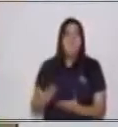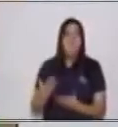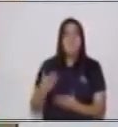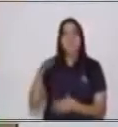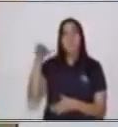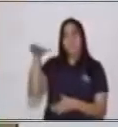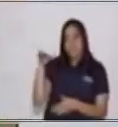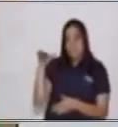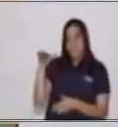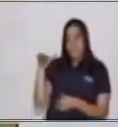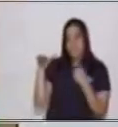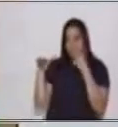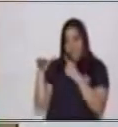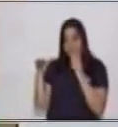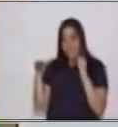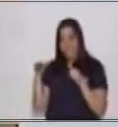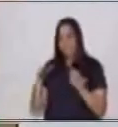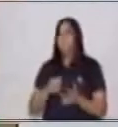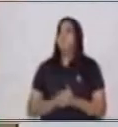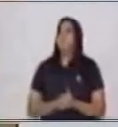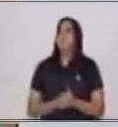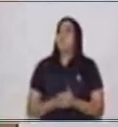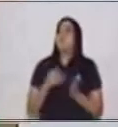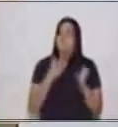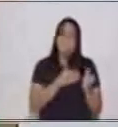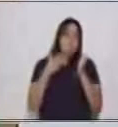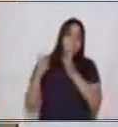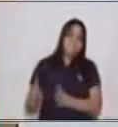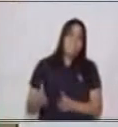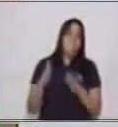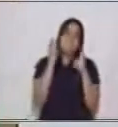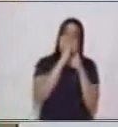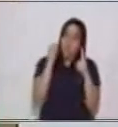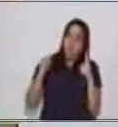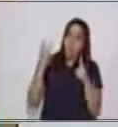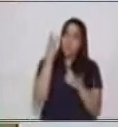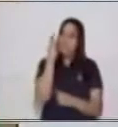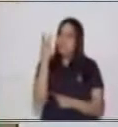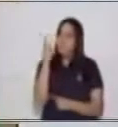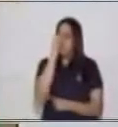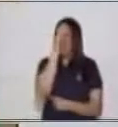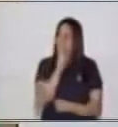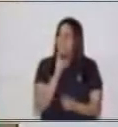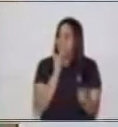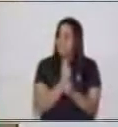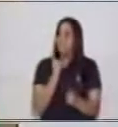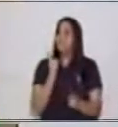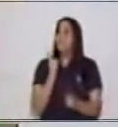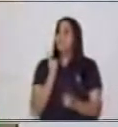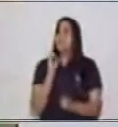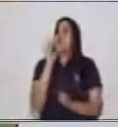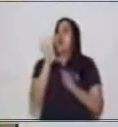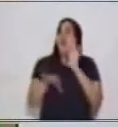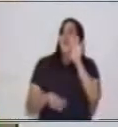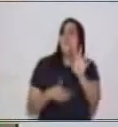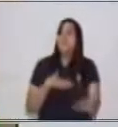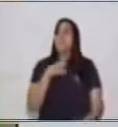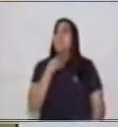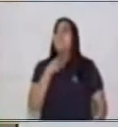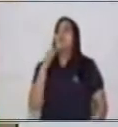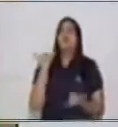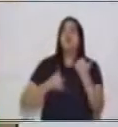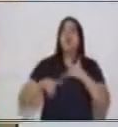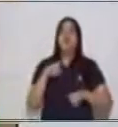con Z. ¿Sí? Siguiente, ahí pregunta a ver si estás en lo correcto. A veces me gusta jugar